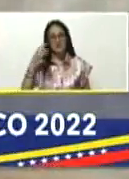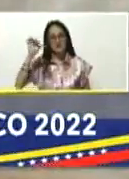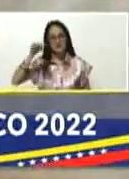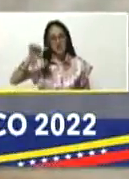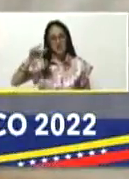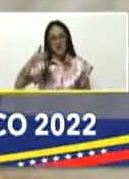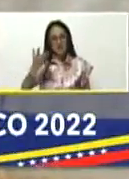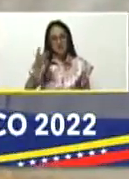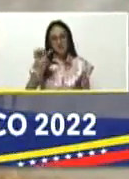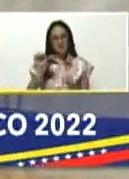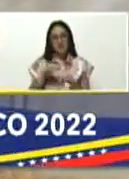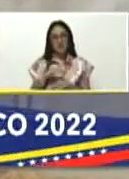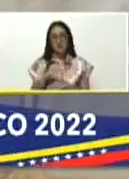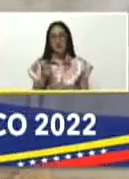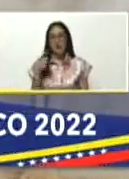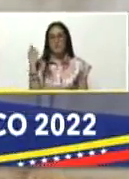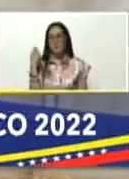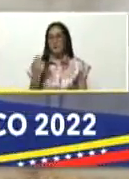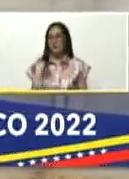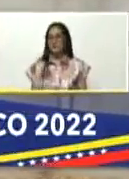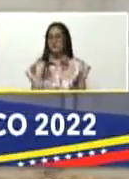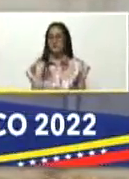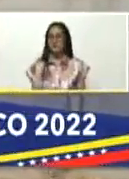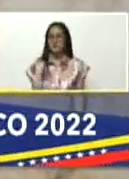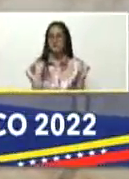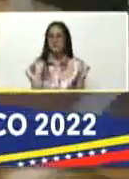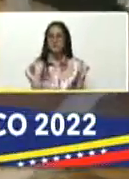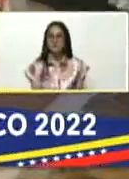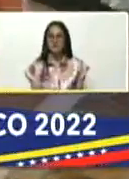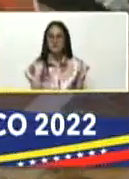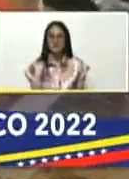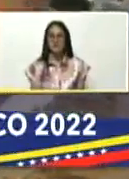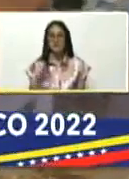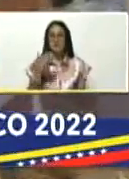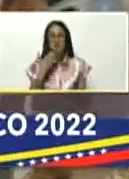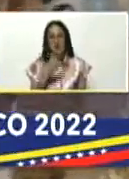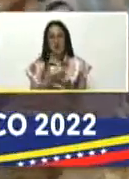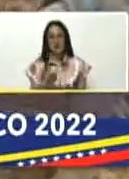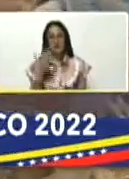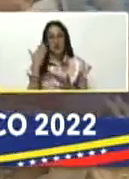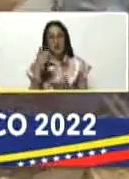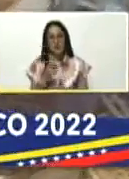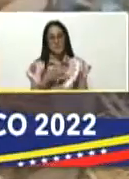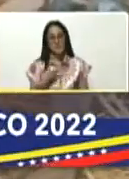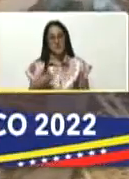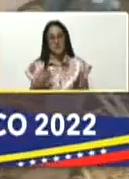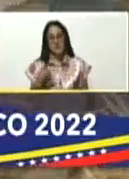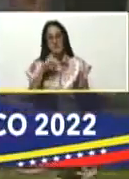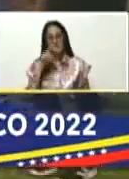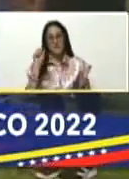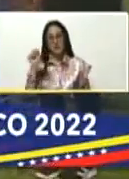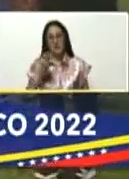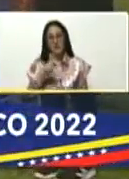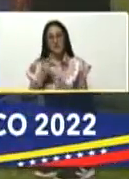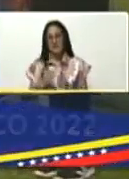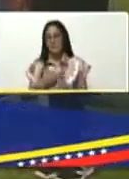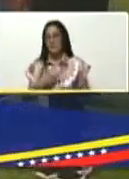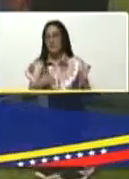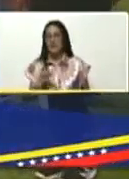Piñate, hermano gobernador del estado de Apure. Gracias, José. Un saludo, hermano presidente Nicolás Maduro,